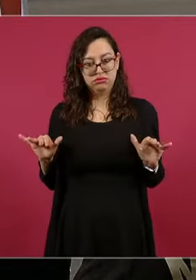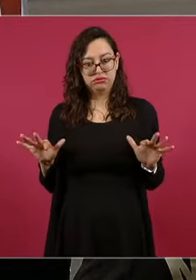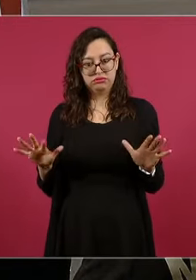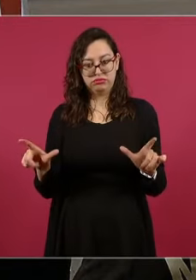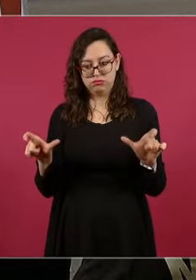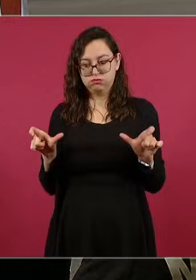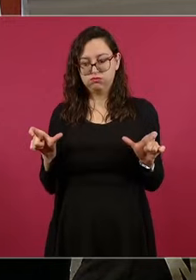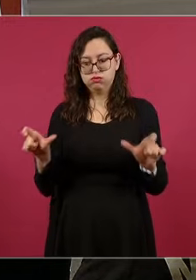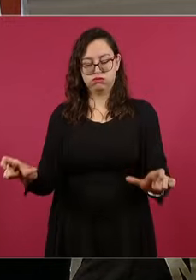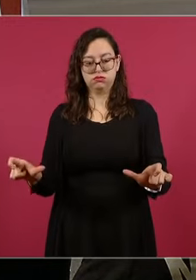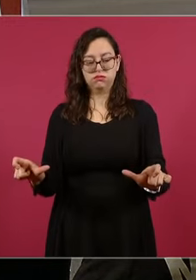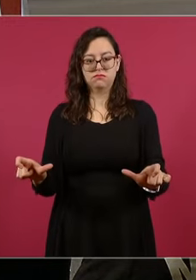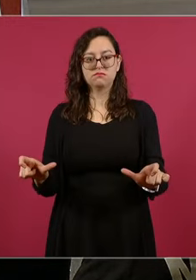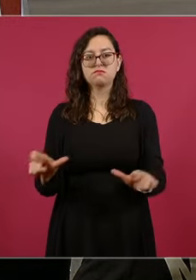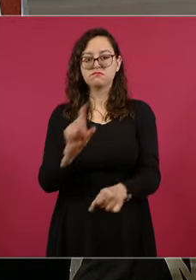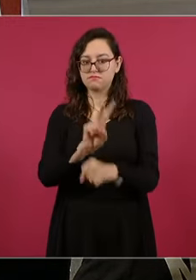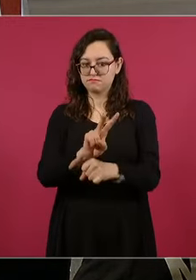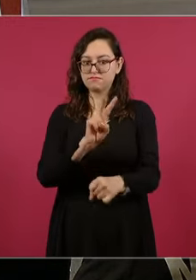para poner orden,